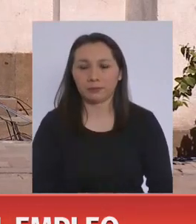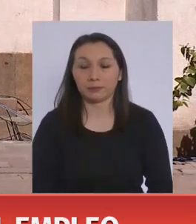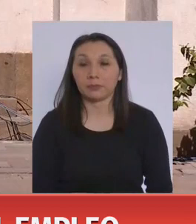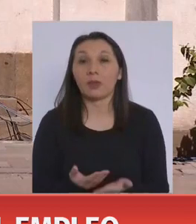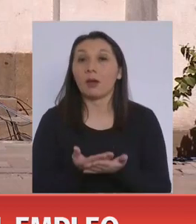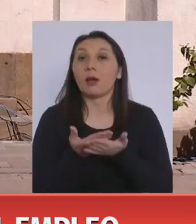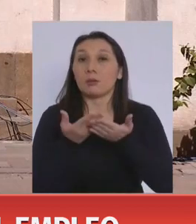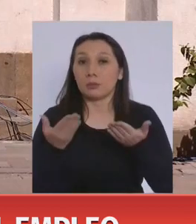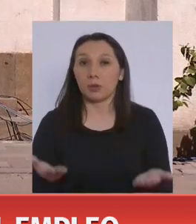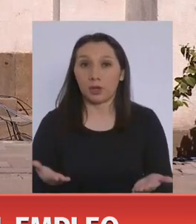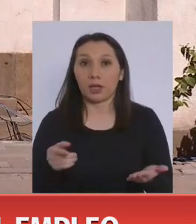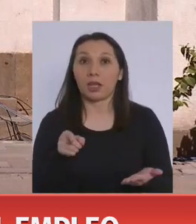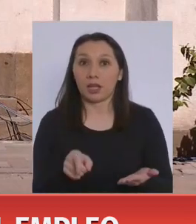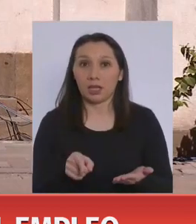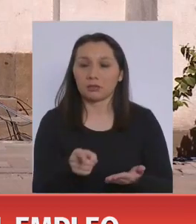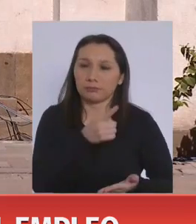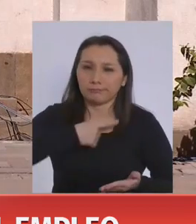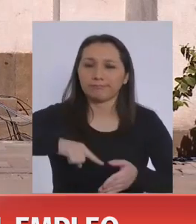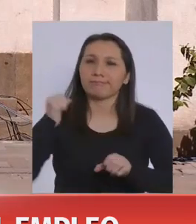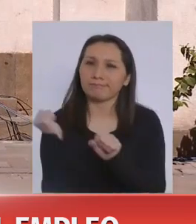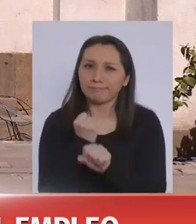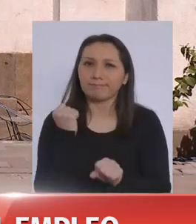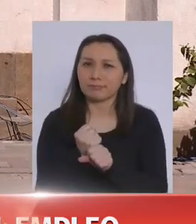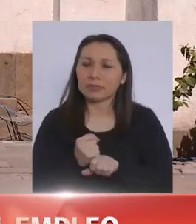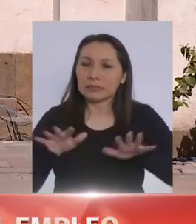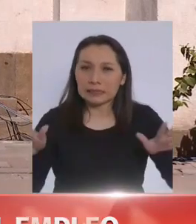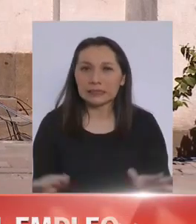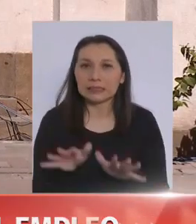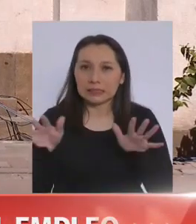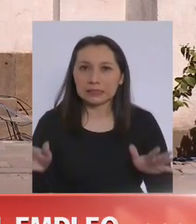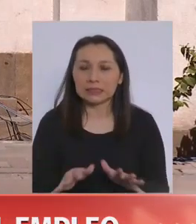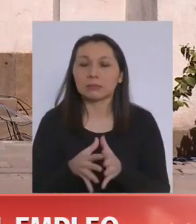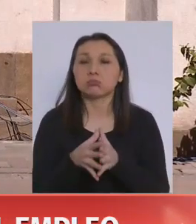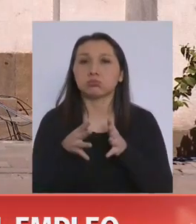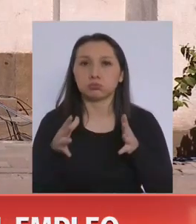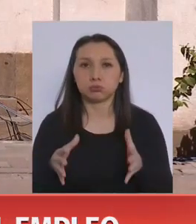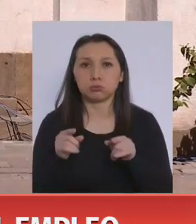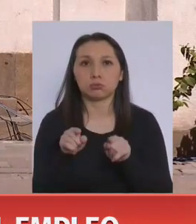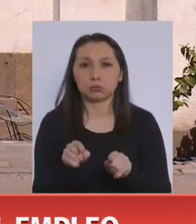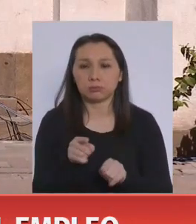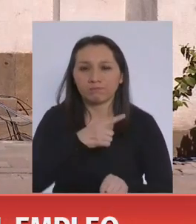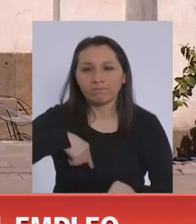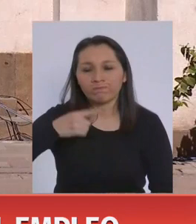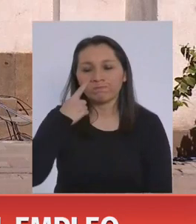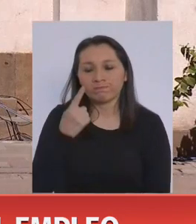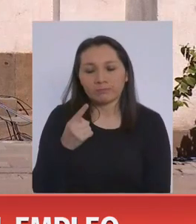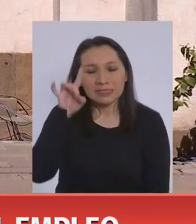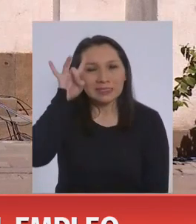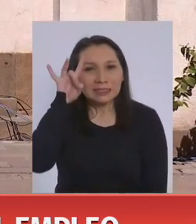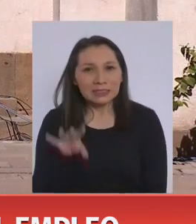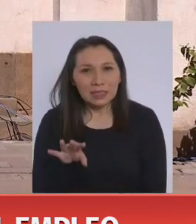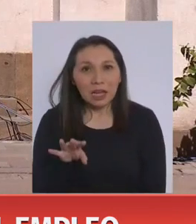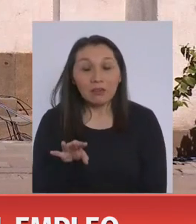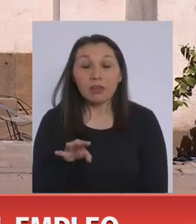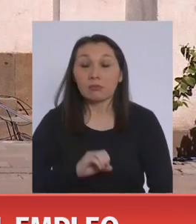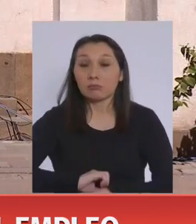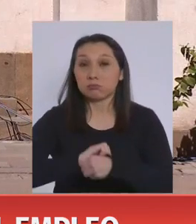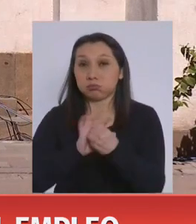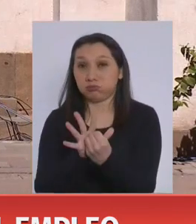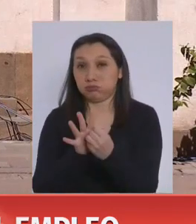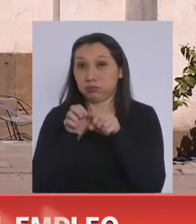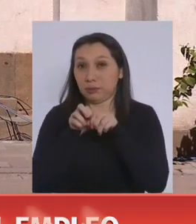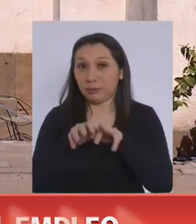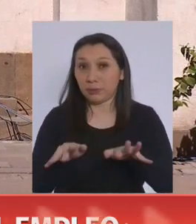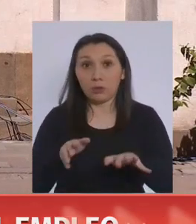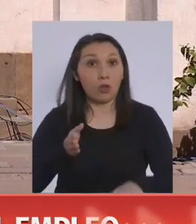Por eso hemos trabajado intensamente, porque sabemos que la pandemia del